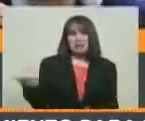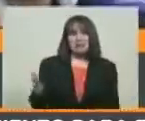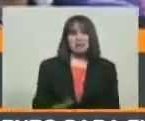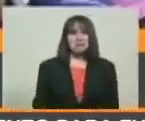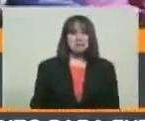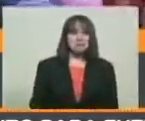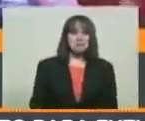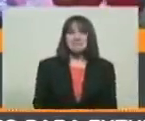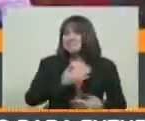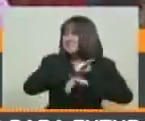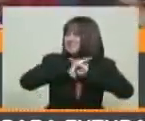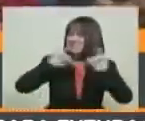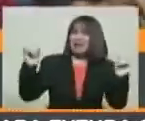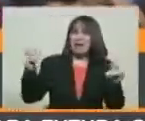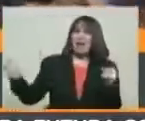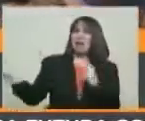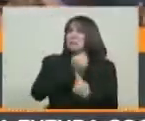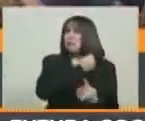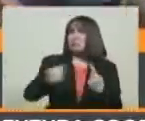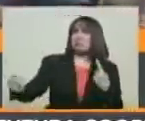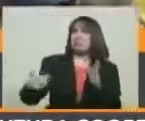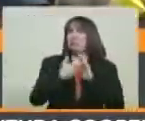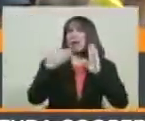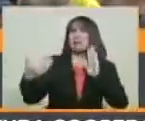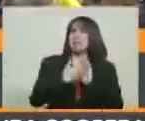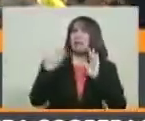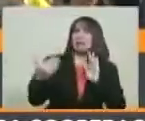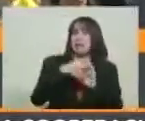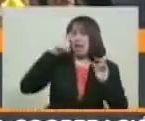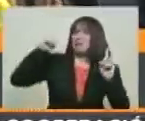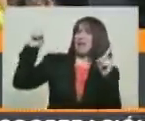Ya basta de tanto sabotaje, amenaza.